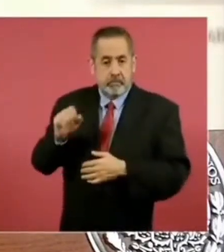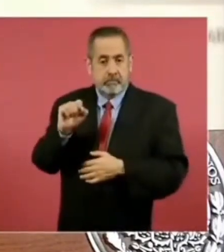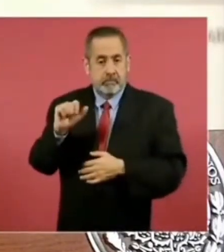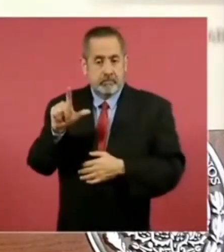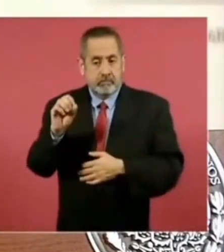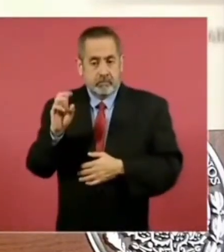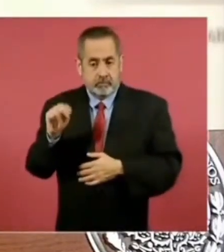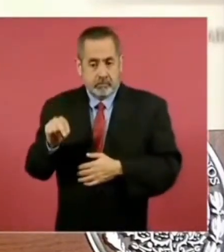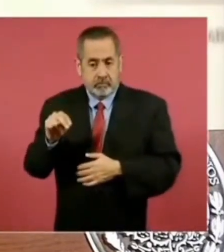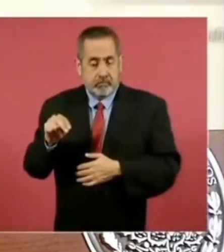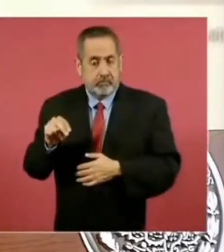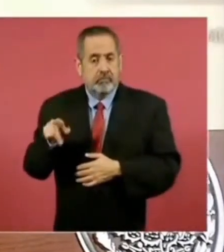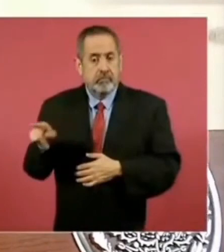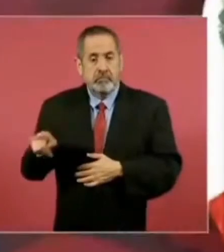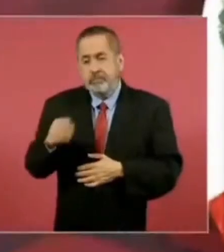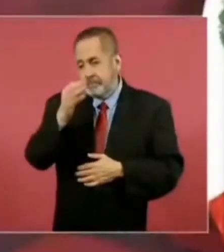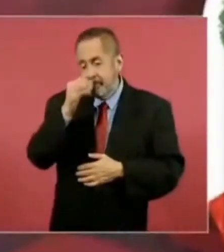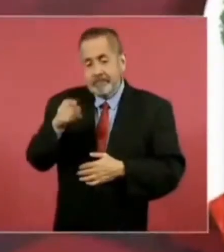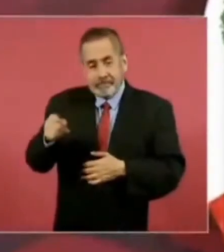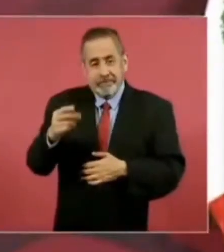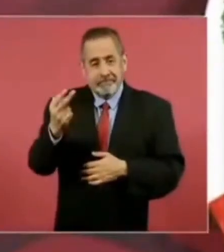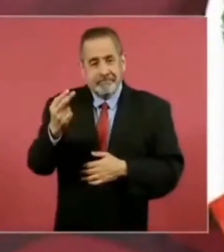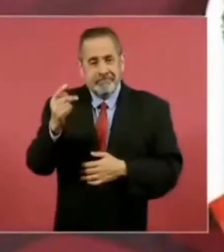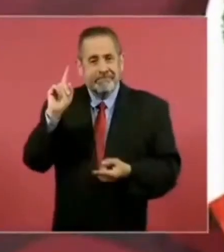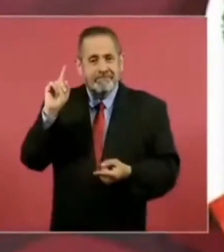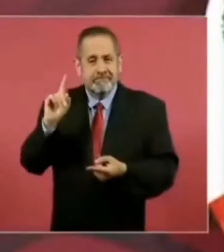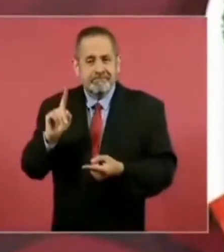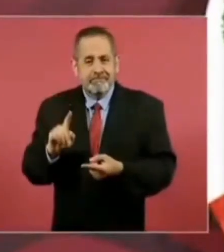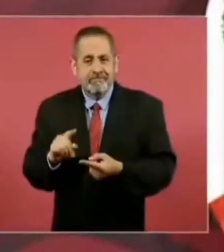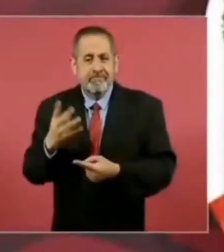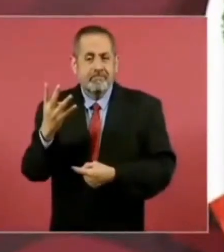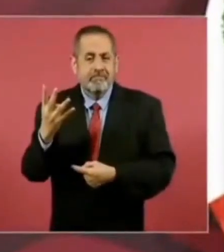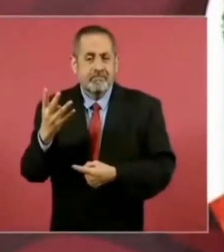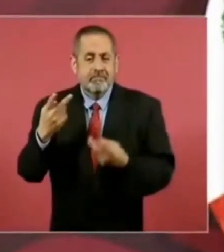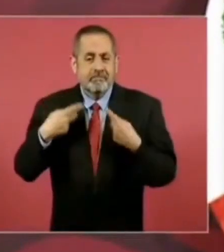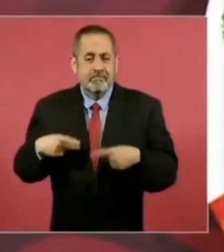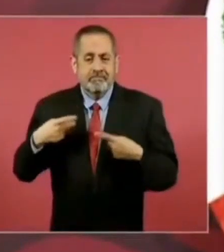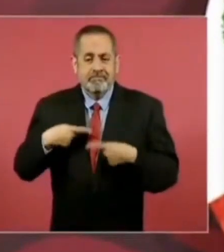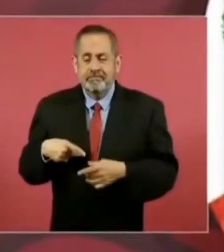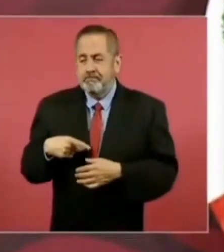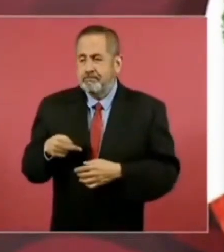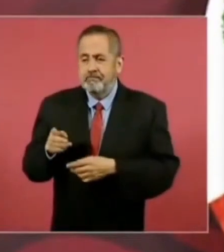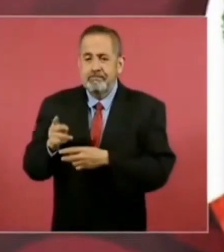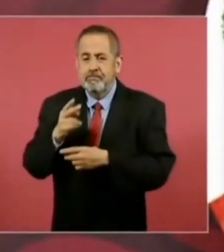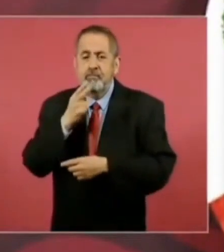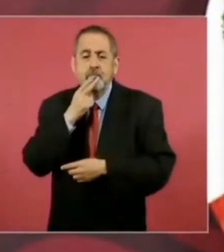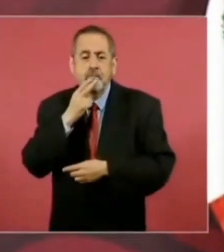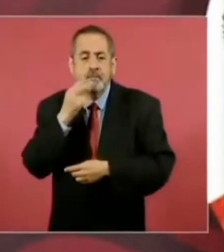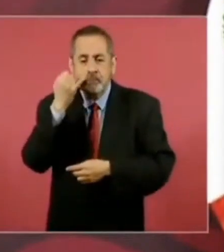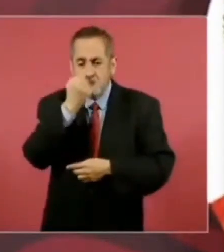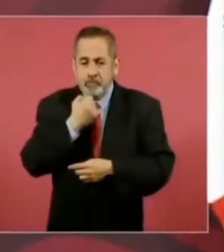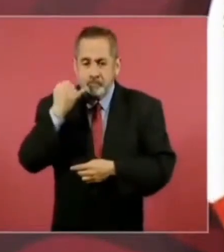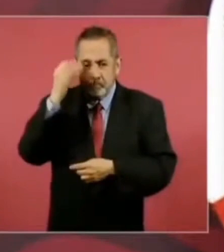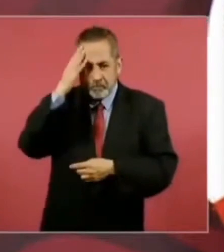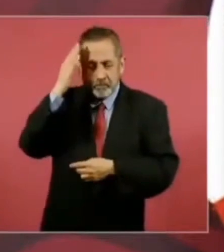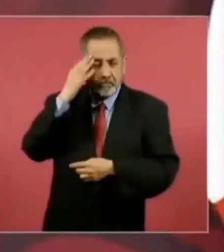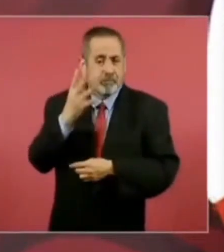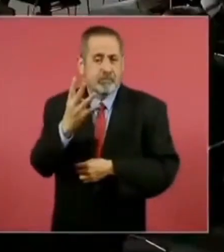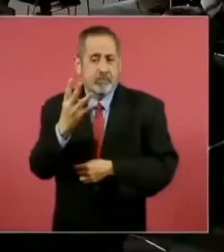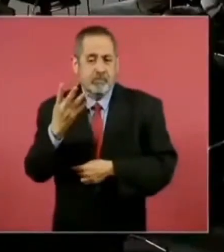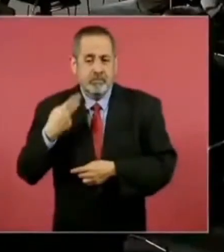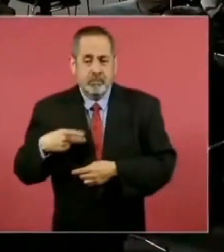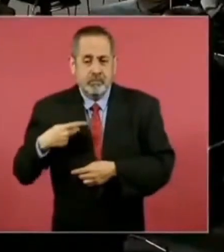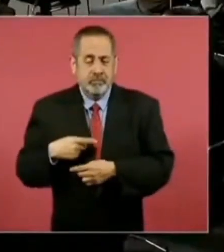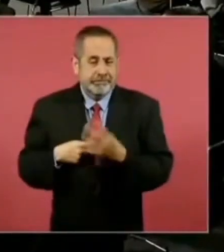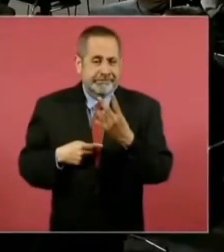gobernador, que ya nada más quedaban 4 que hablaban la lengua, los mayores. Entonces